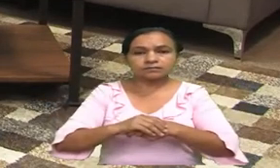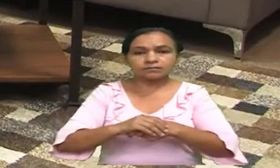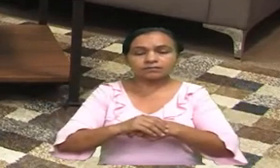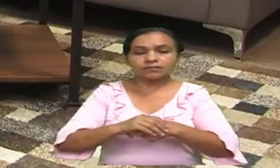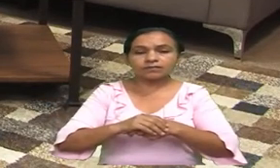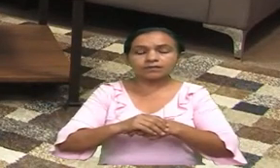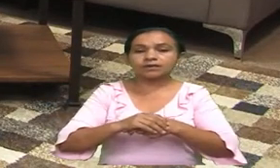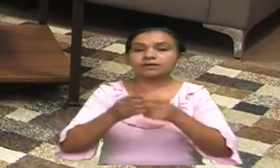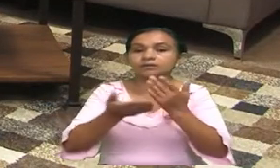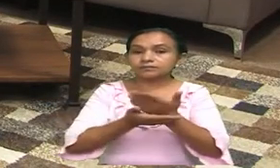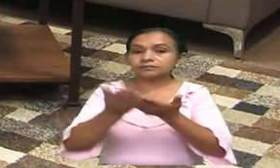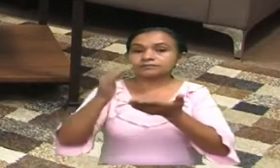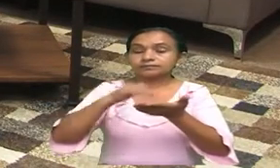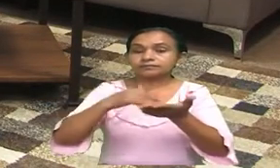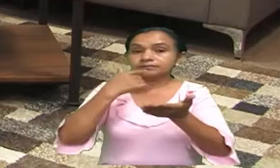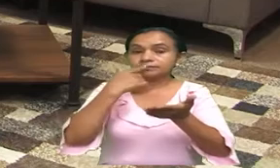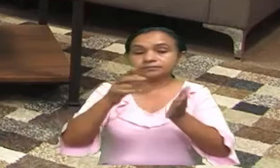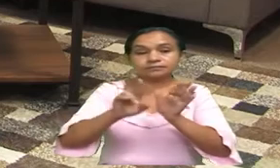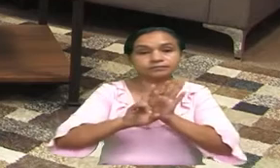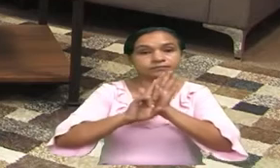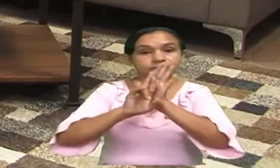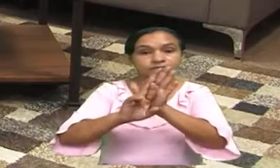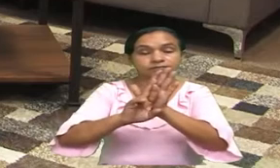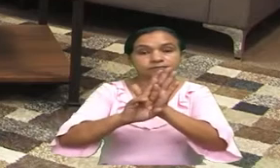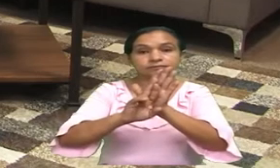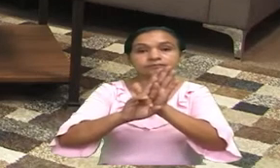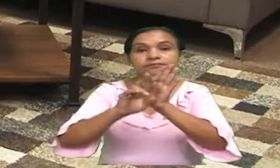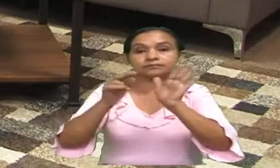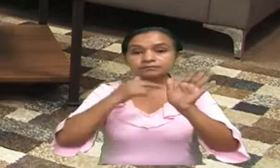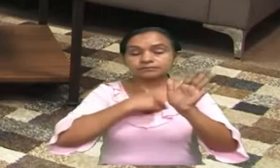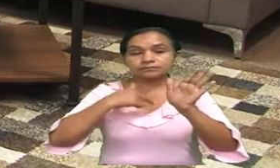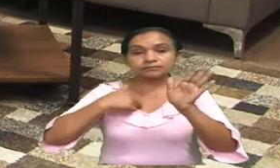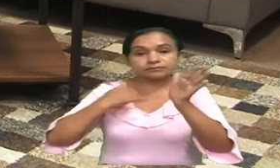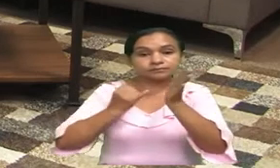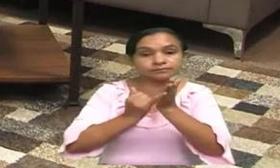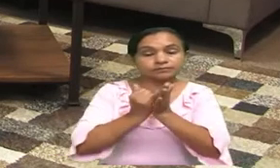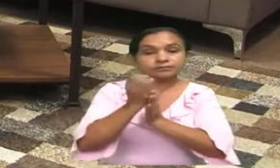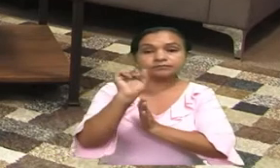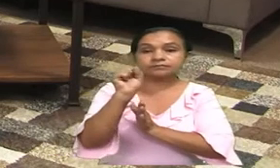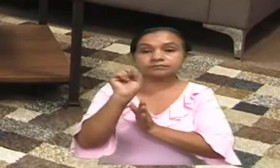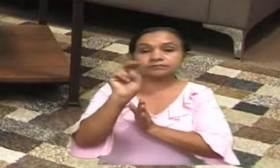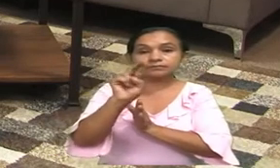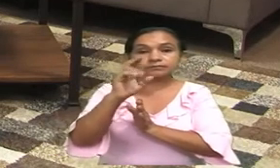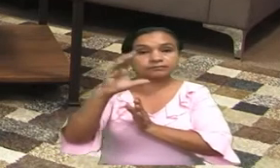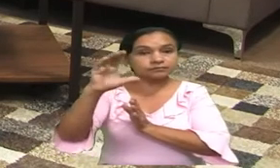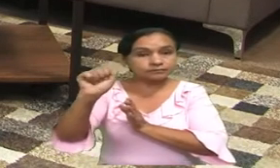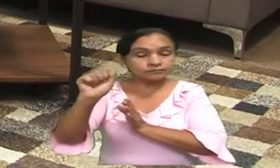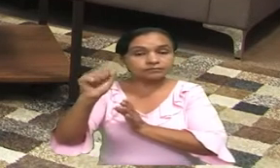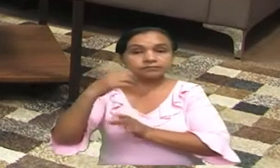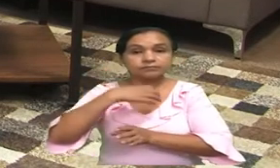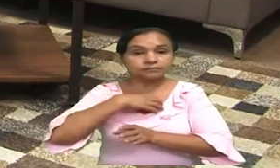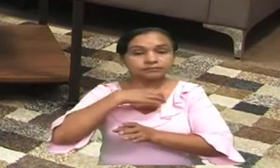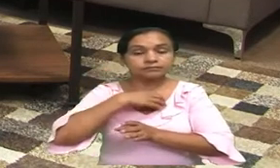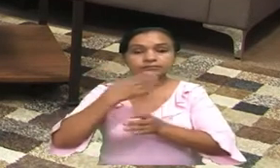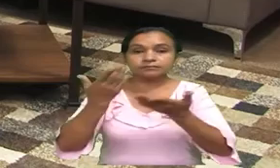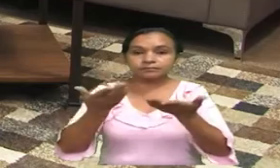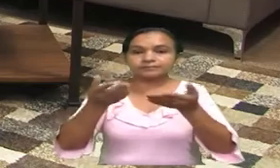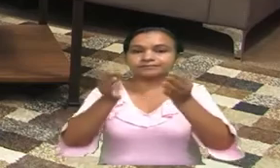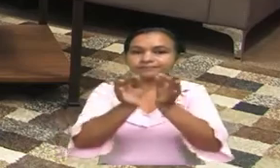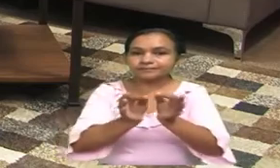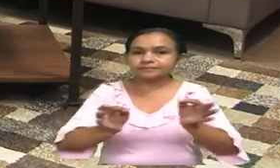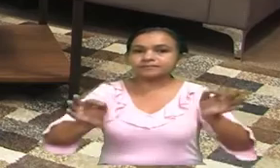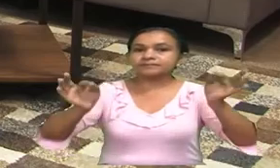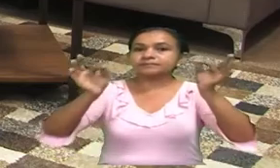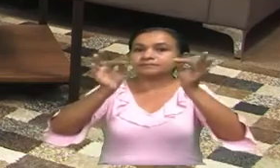retomamos los resultados que se han presentado en los análisis en el SUCA, Y eso también para nosotros es un insumo importante